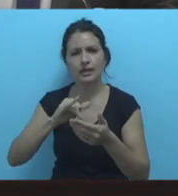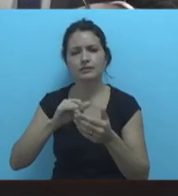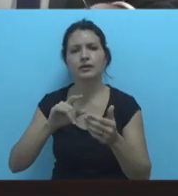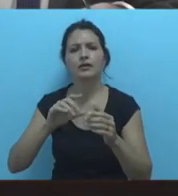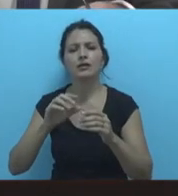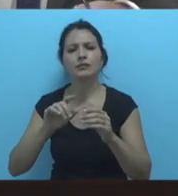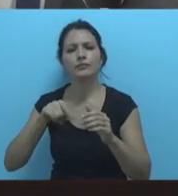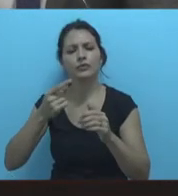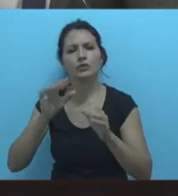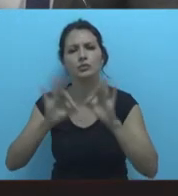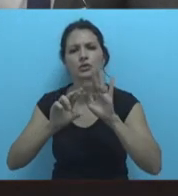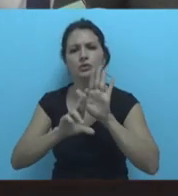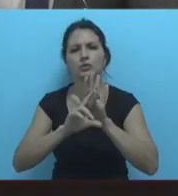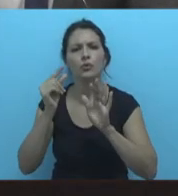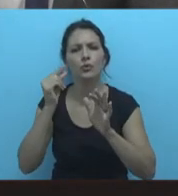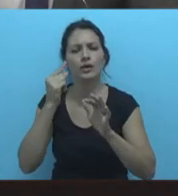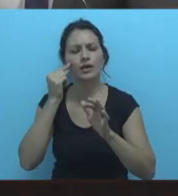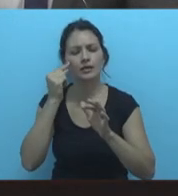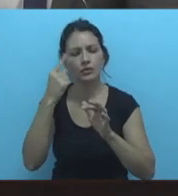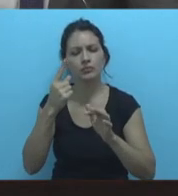37.404, proyecto de resolución